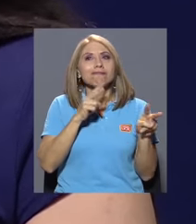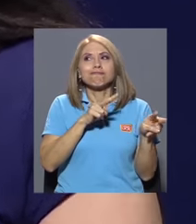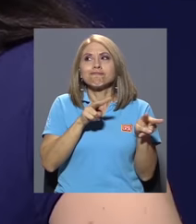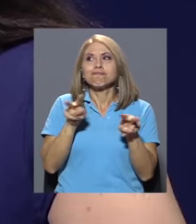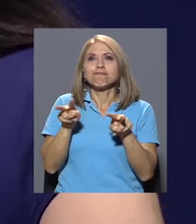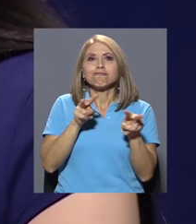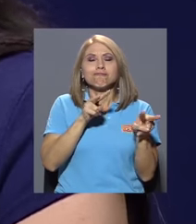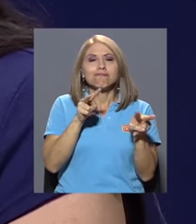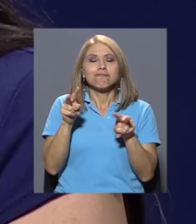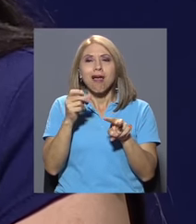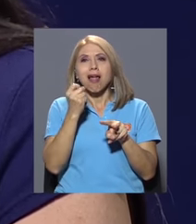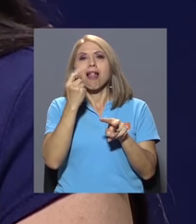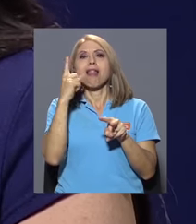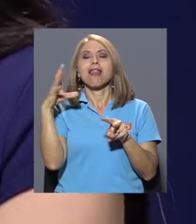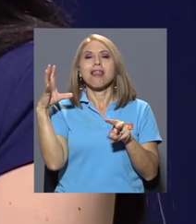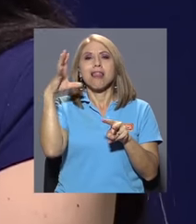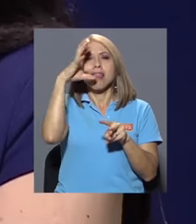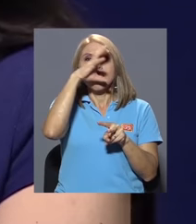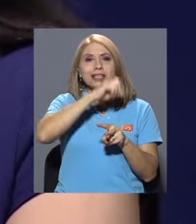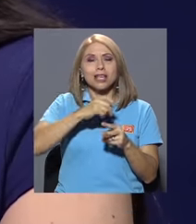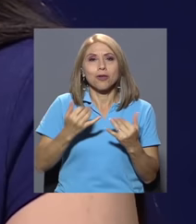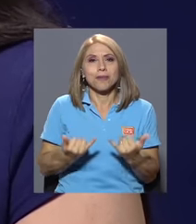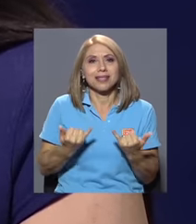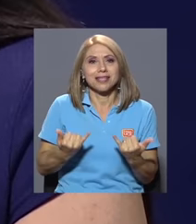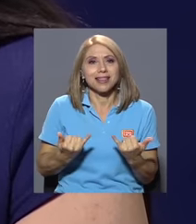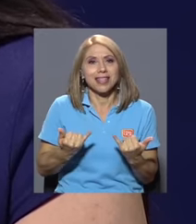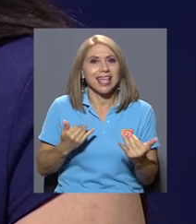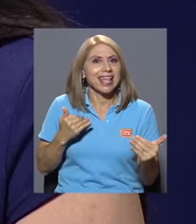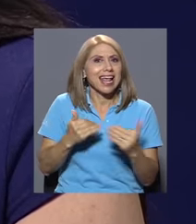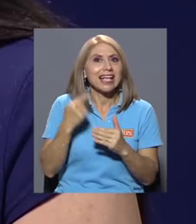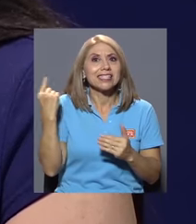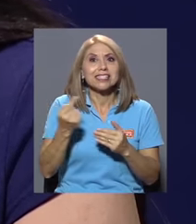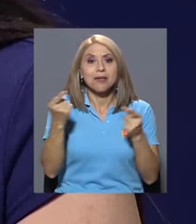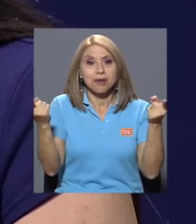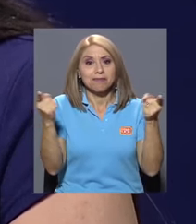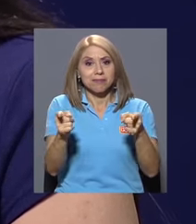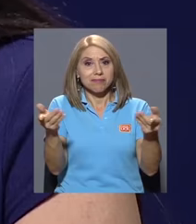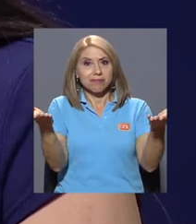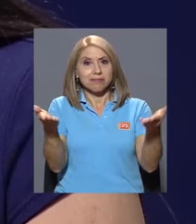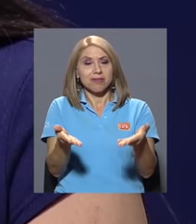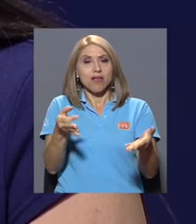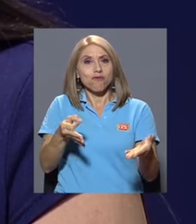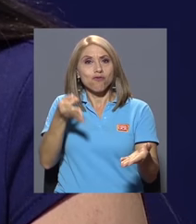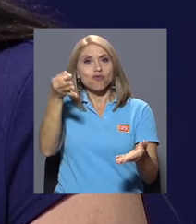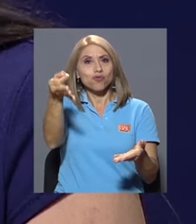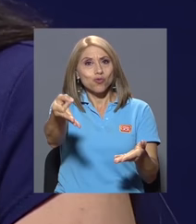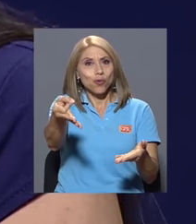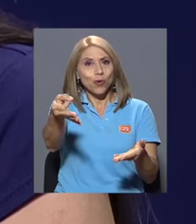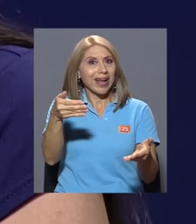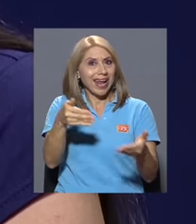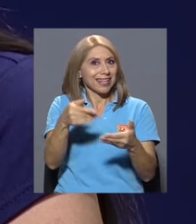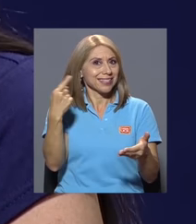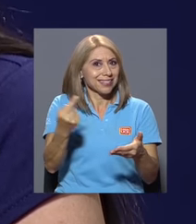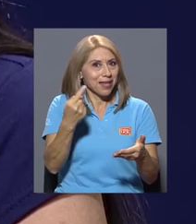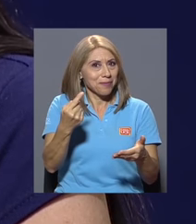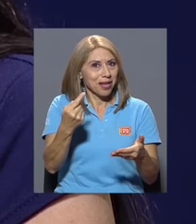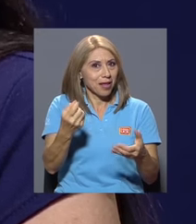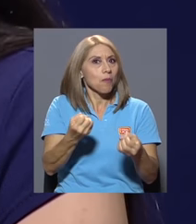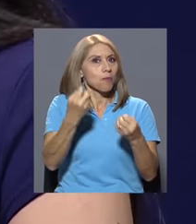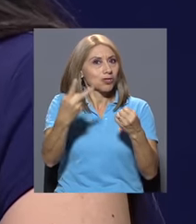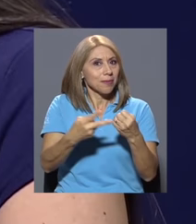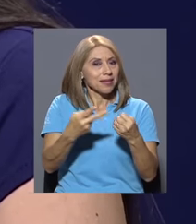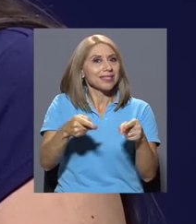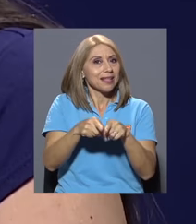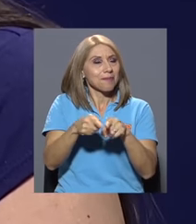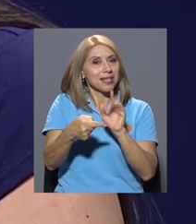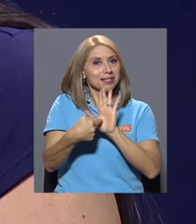o sea, los escenarios que se plantean casi siempre son del futuro, casi siempre, muchas veces son del pasado. Uh-huh. Pero lo